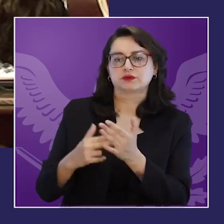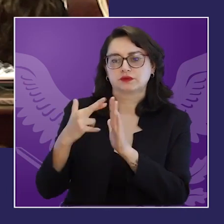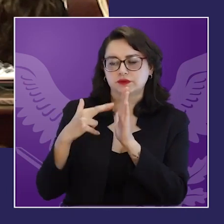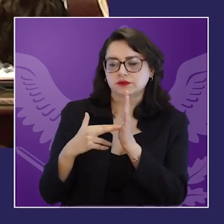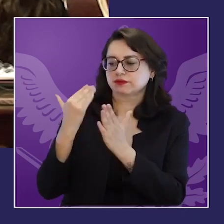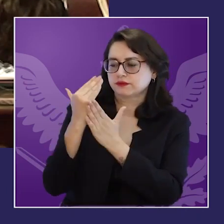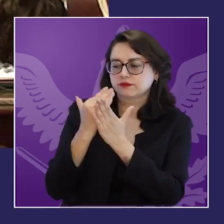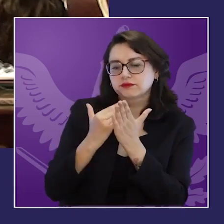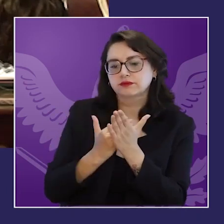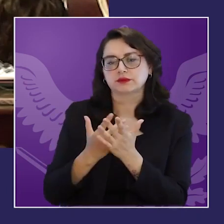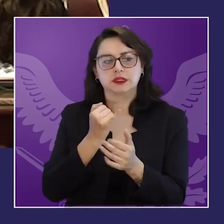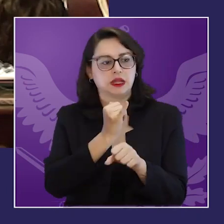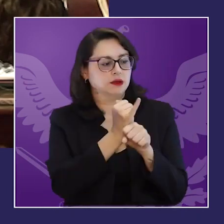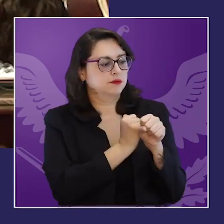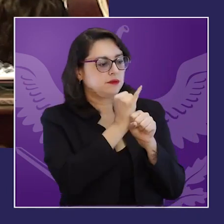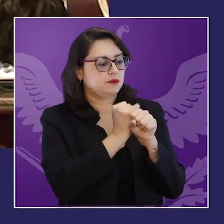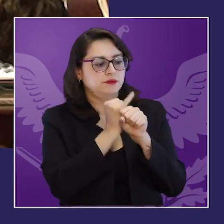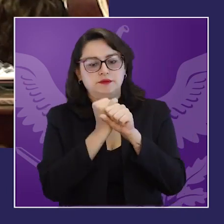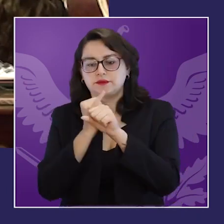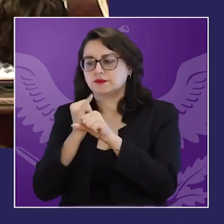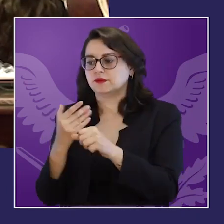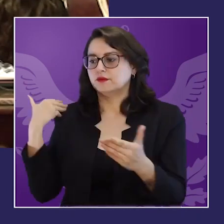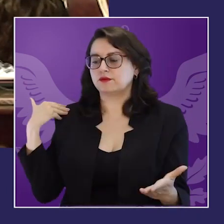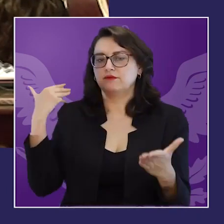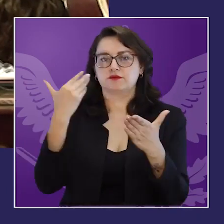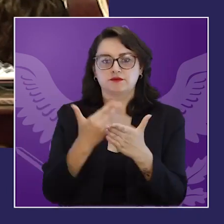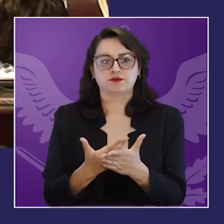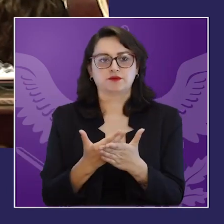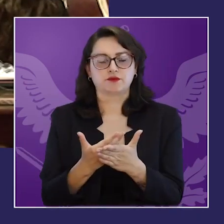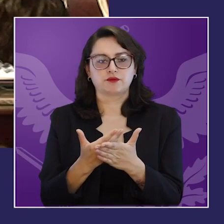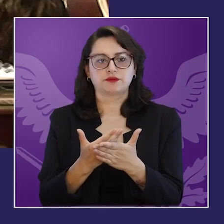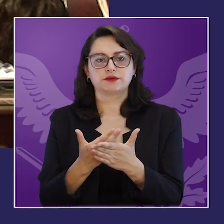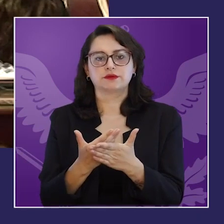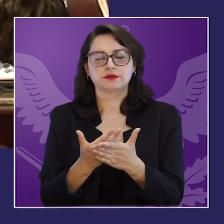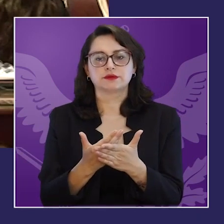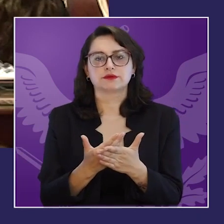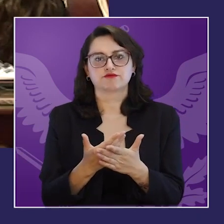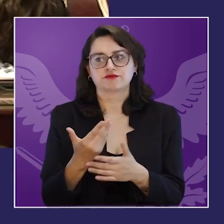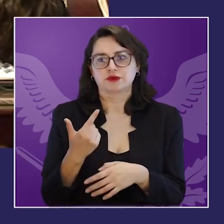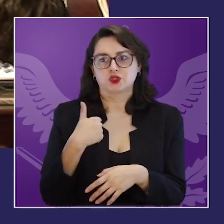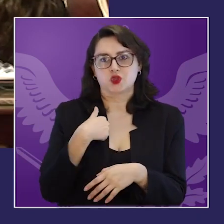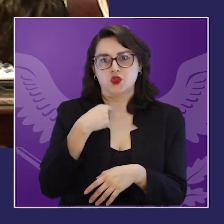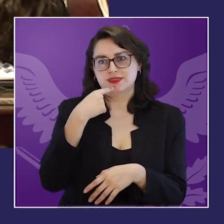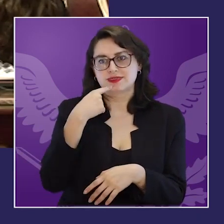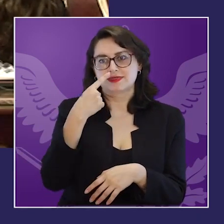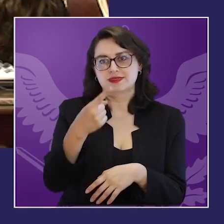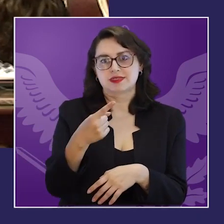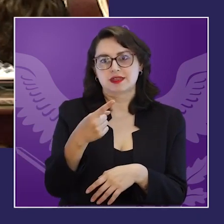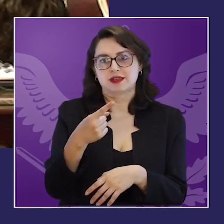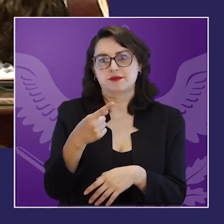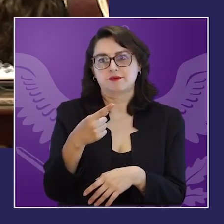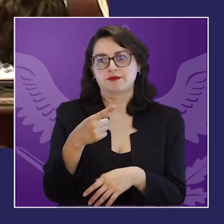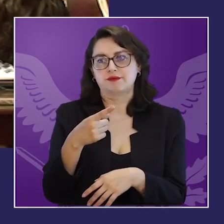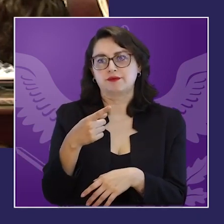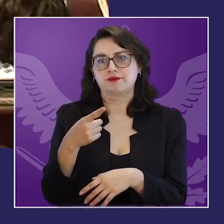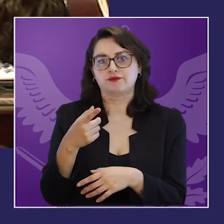seguimiento de la Convención, para el que muchos de ustedes trabajaron en levantamiento de información en los últimos días, comentaba